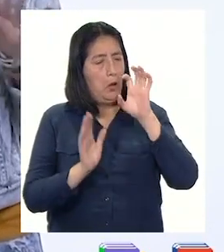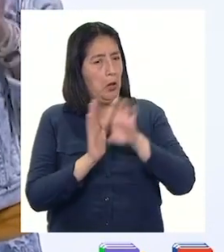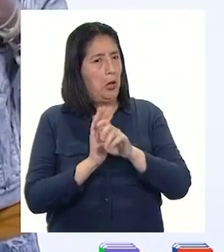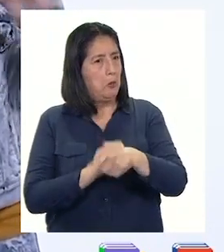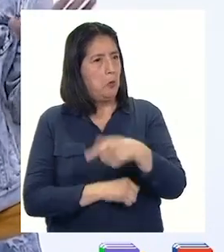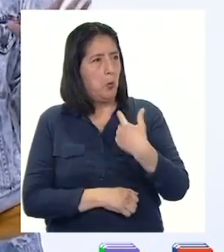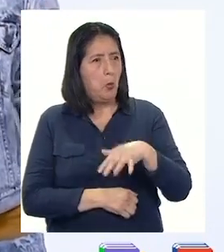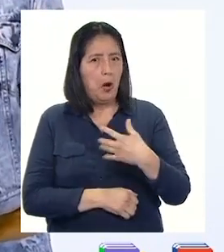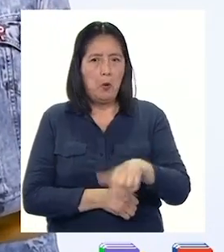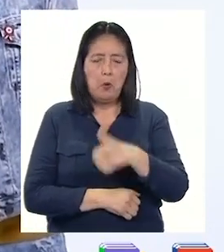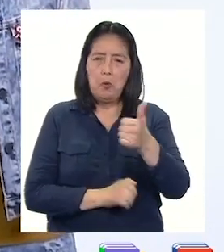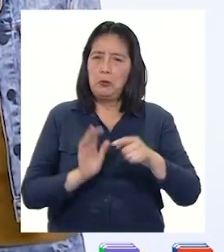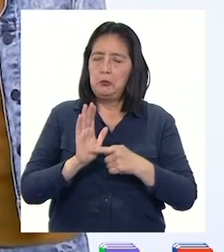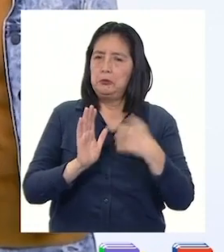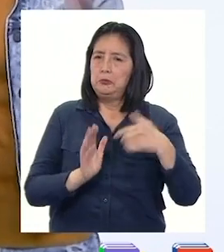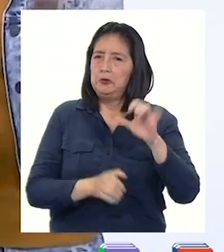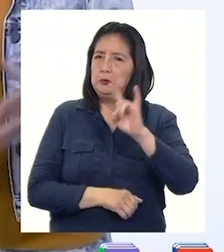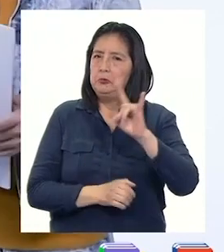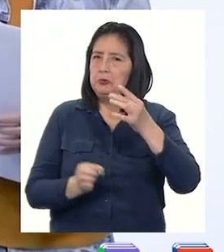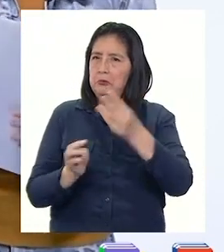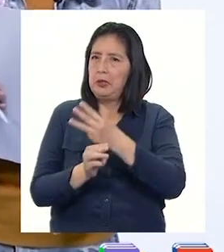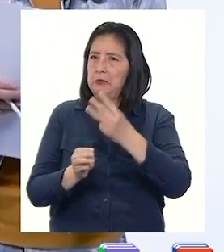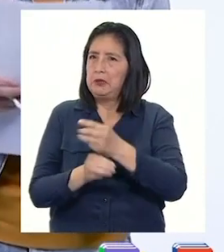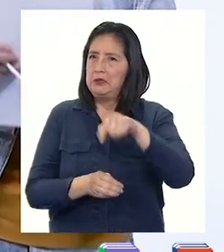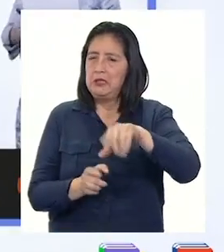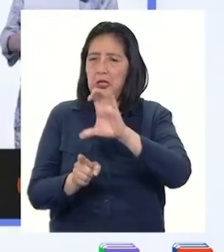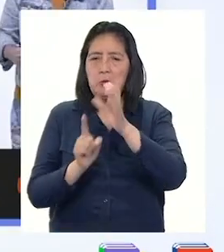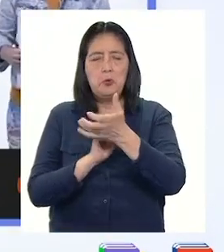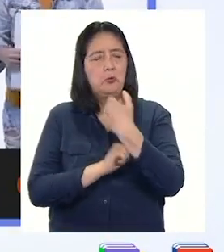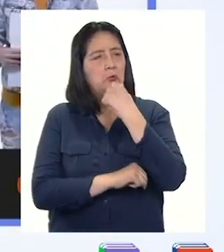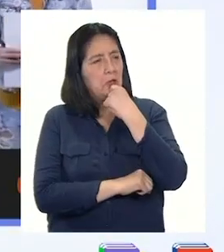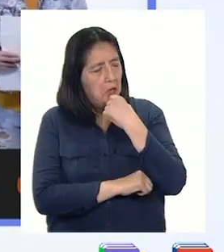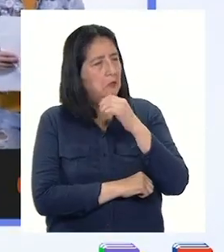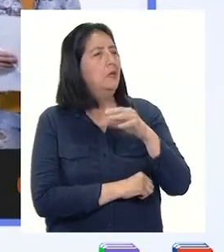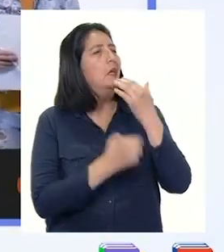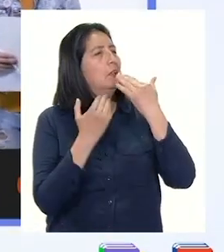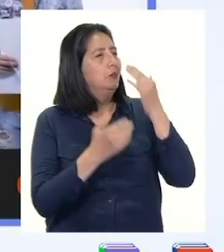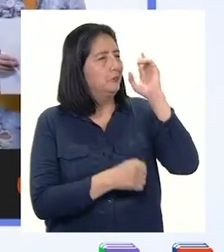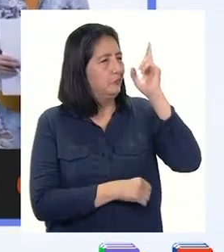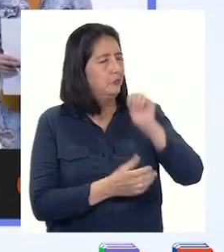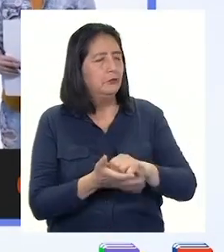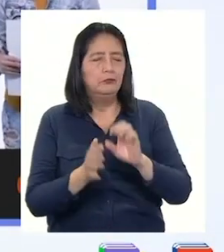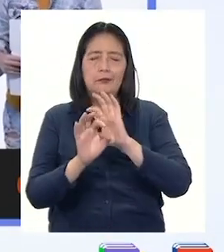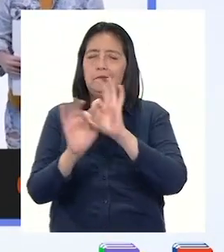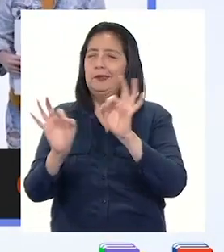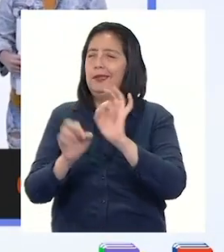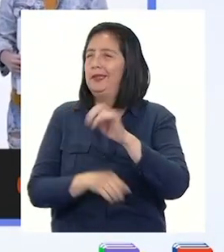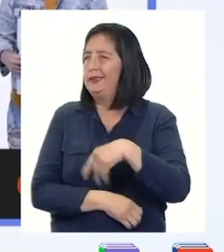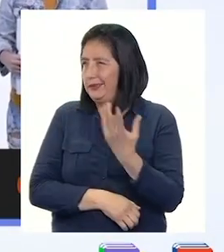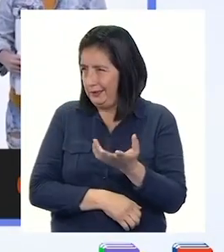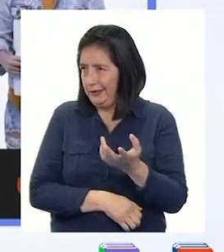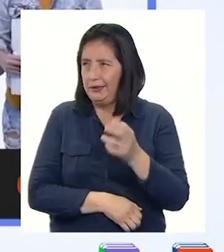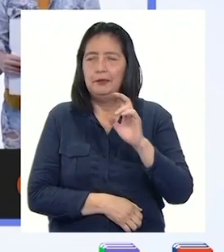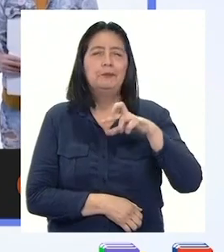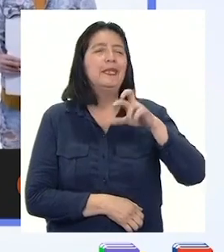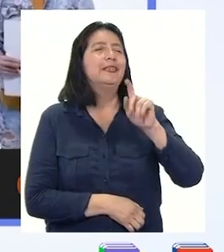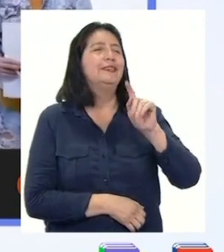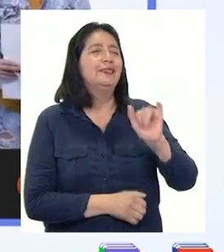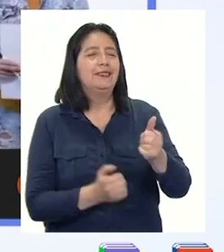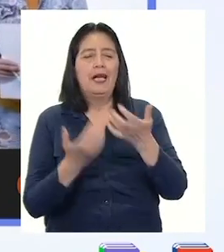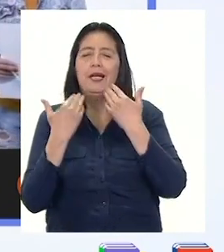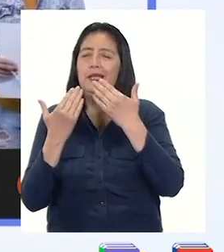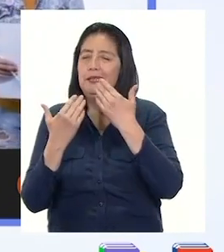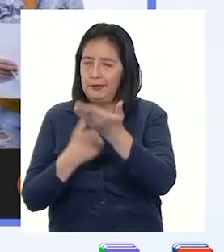que existieron otras muestras del uso de las matemáticas en nuestra cultura. Muchas gracias, profesor. De nada, Patricia. Gracias a